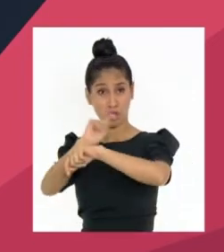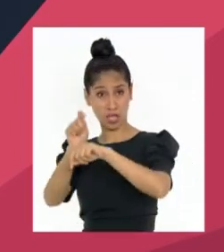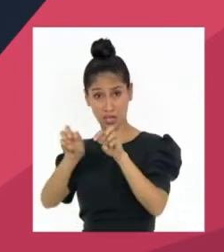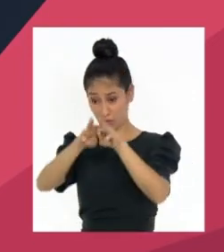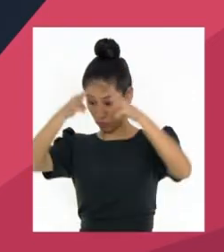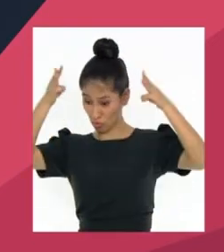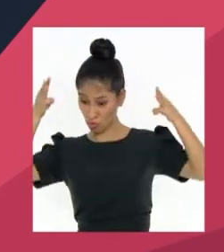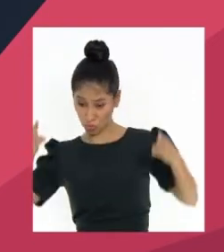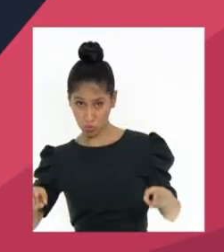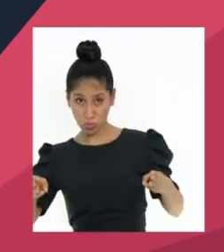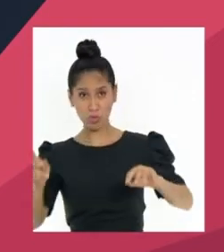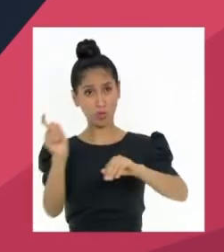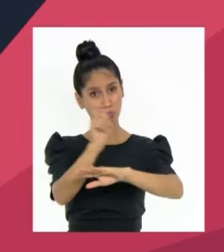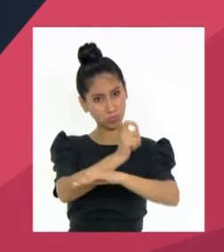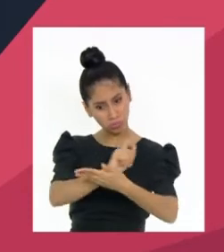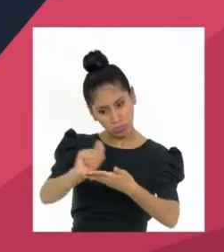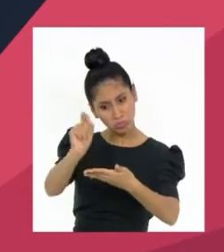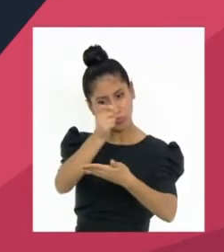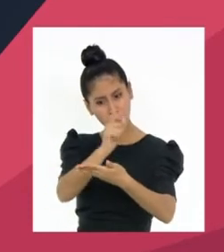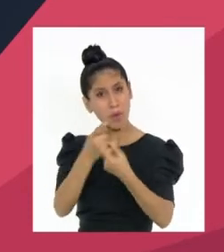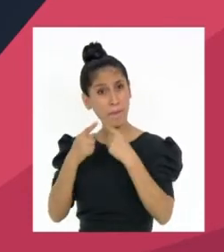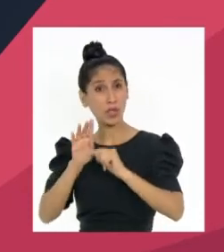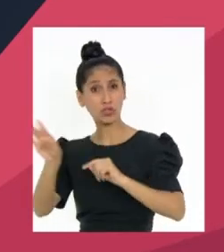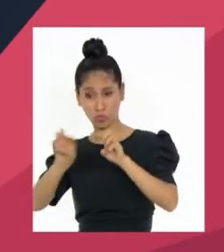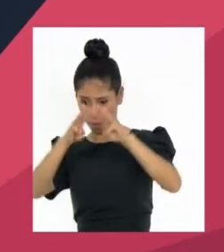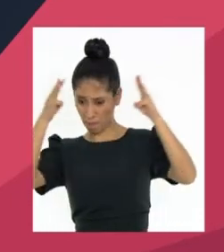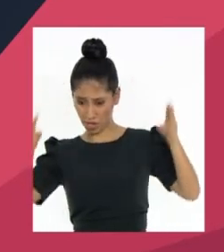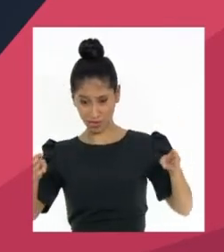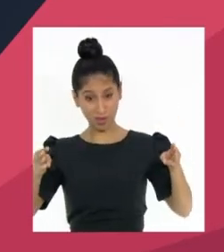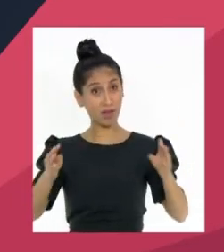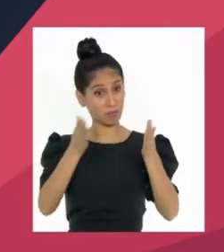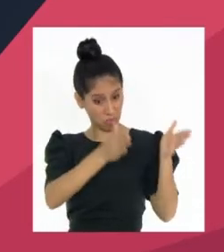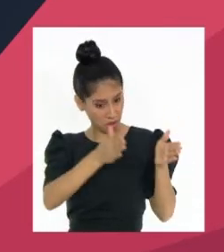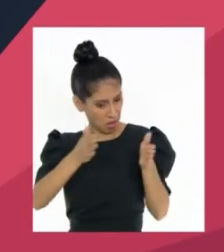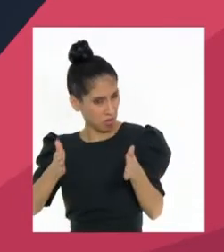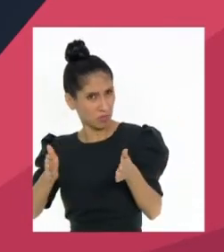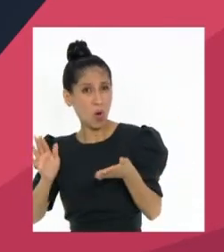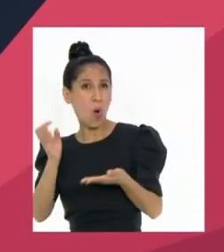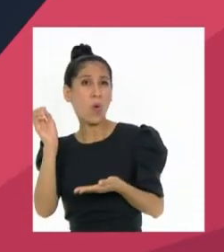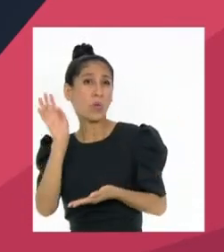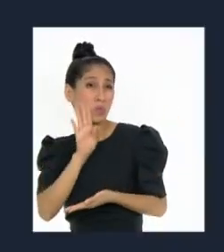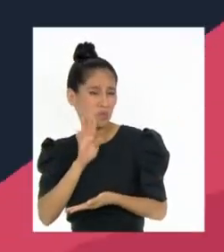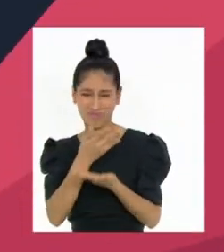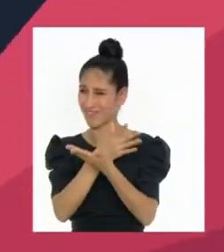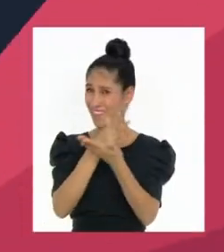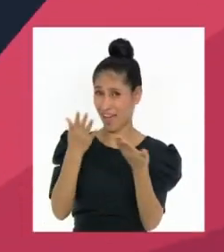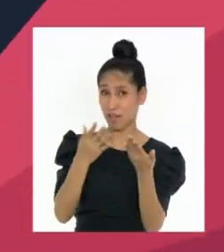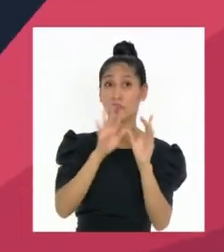y limpia. Su papá le da una recomendación. ¿Cuáles de estas elegirían?